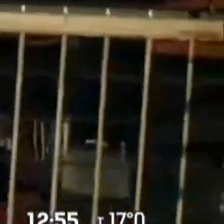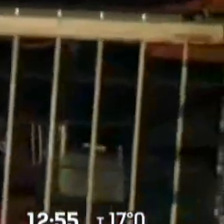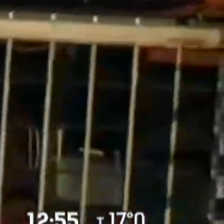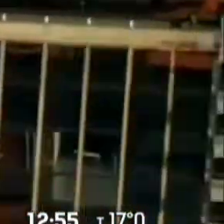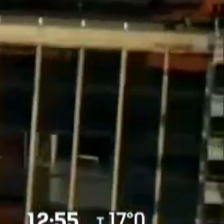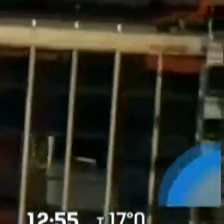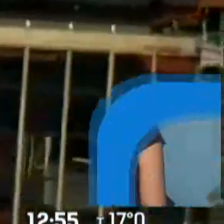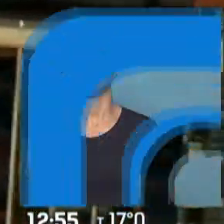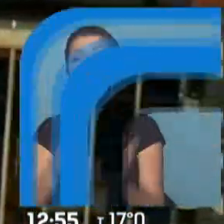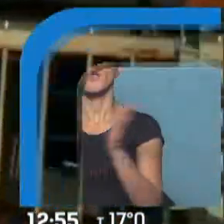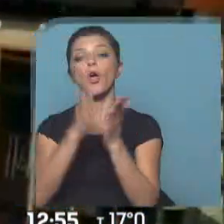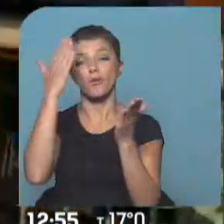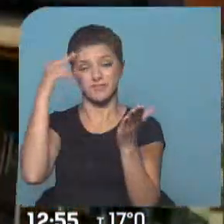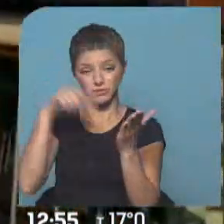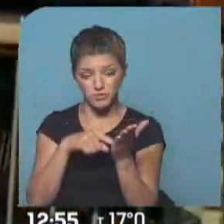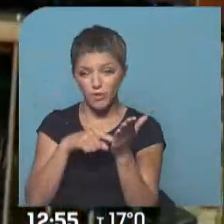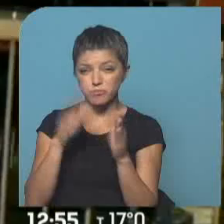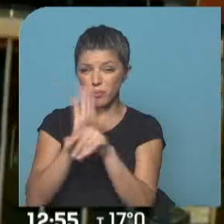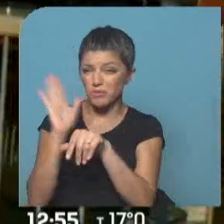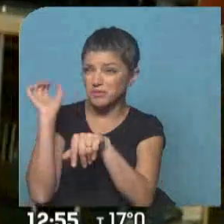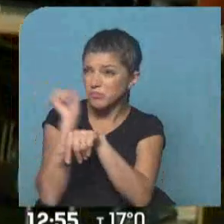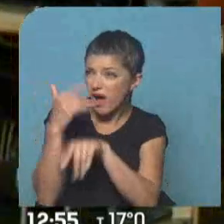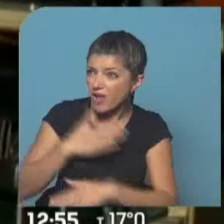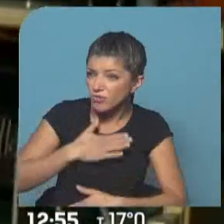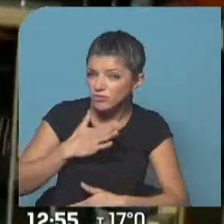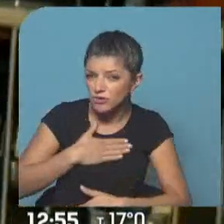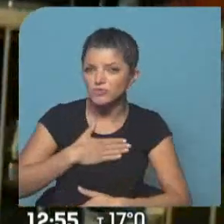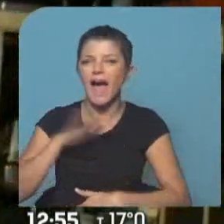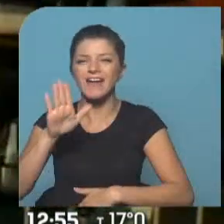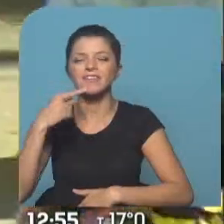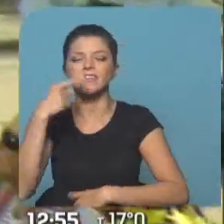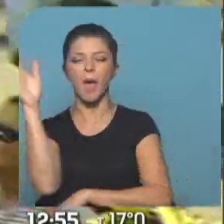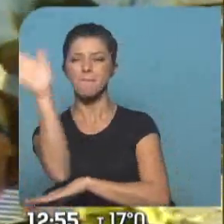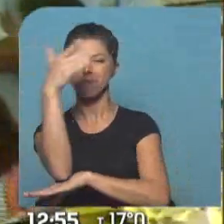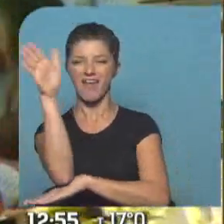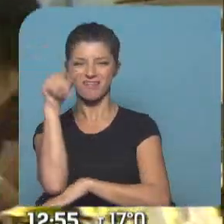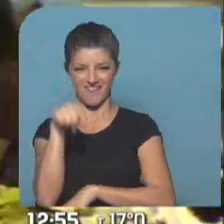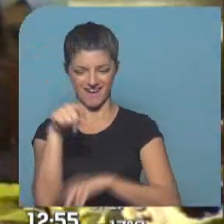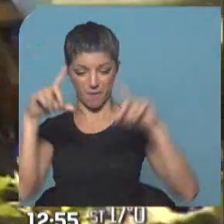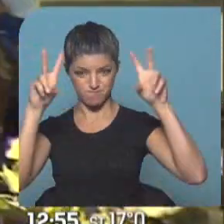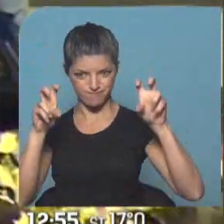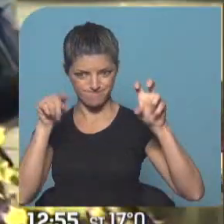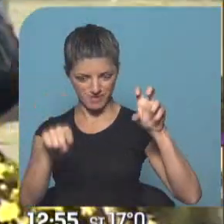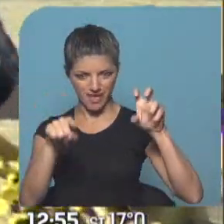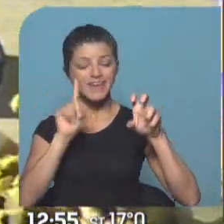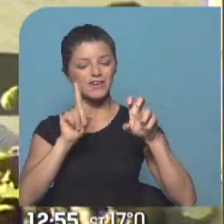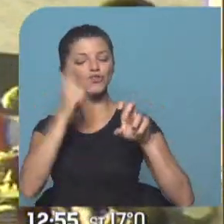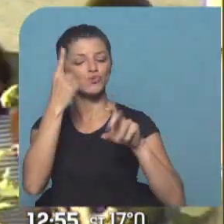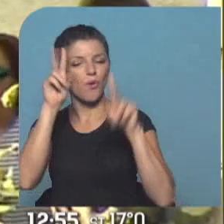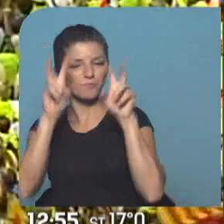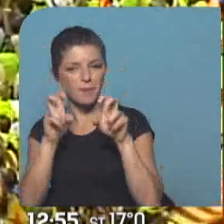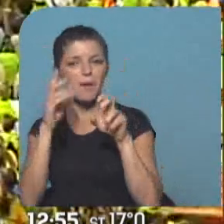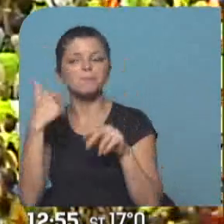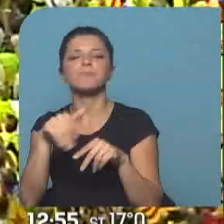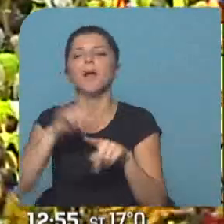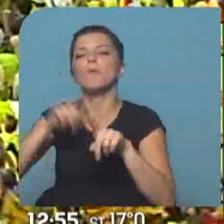La Constitución es nuestra prisión. La leyenda impresa en una bandera es solo una de las tantas que alimentaron en estos días la celebración